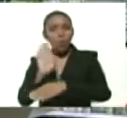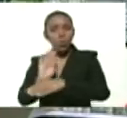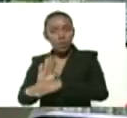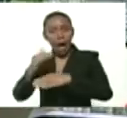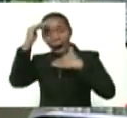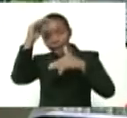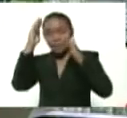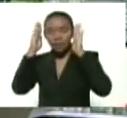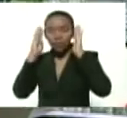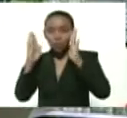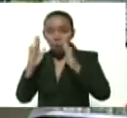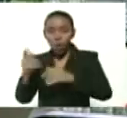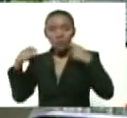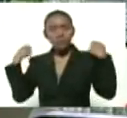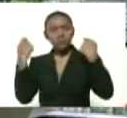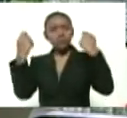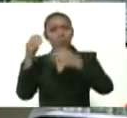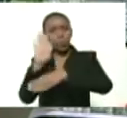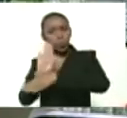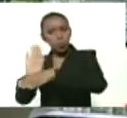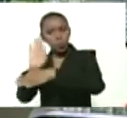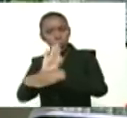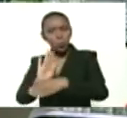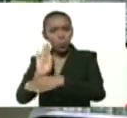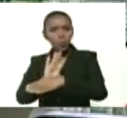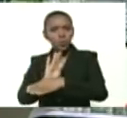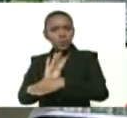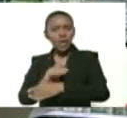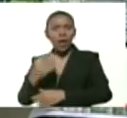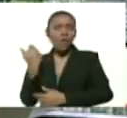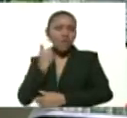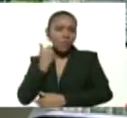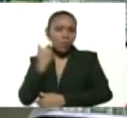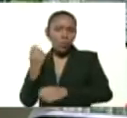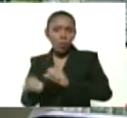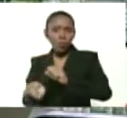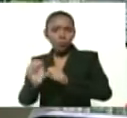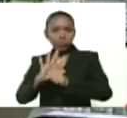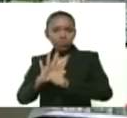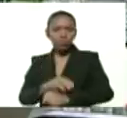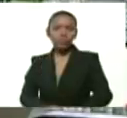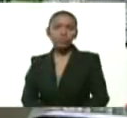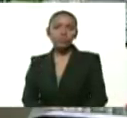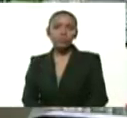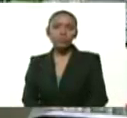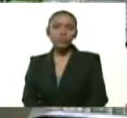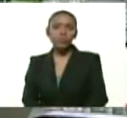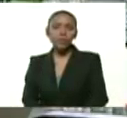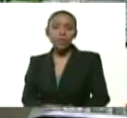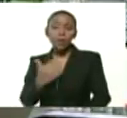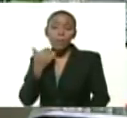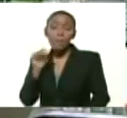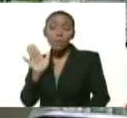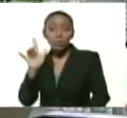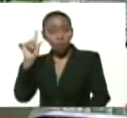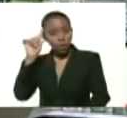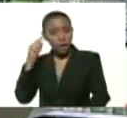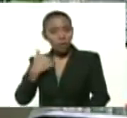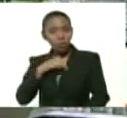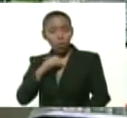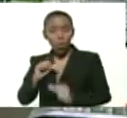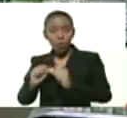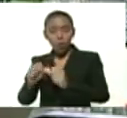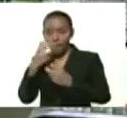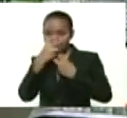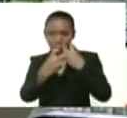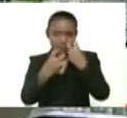atienda y promueva la curación de los enfermos por COVID-19. En los próximos días vamos a continuar con las